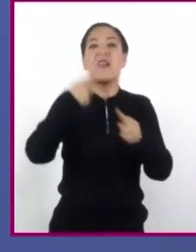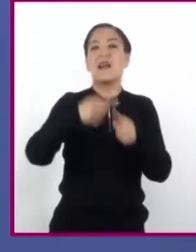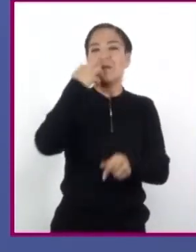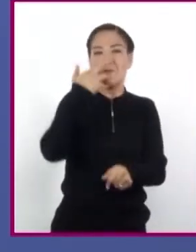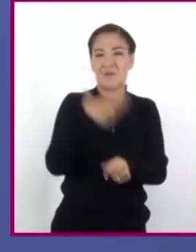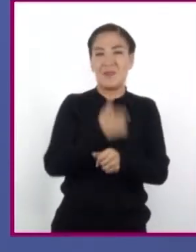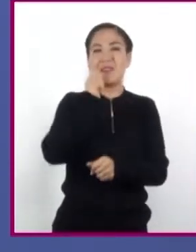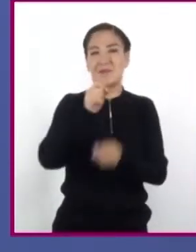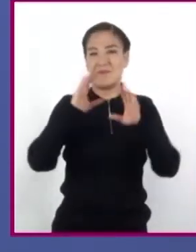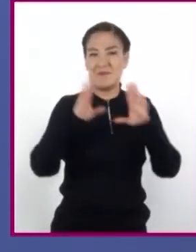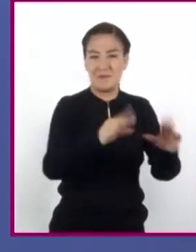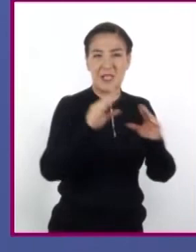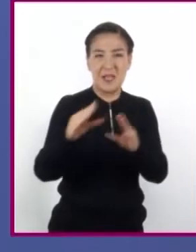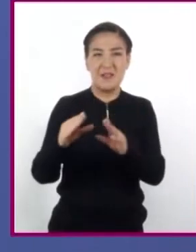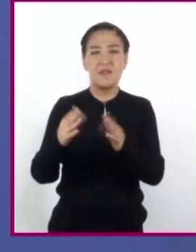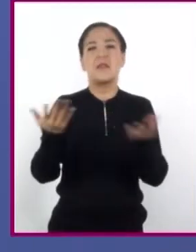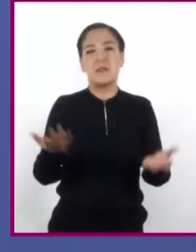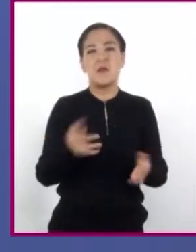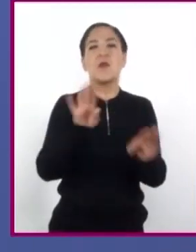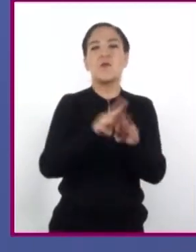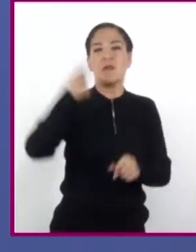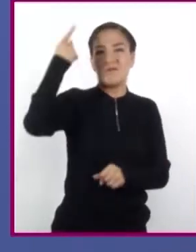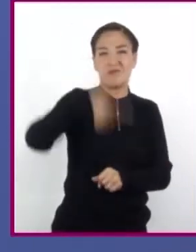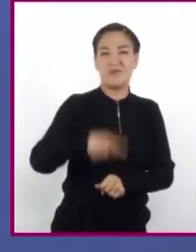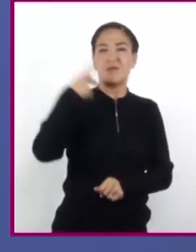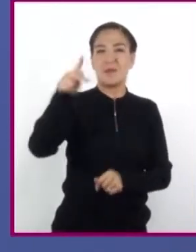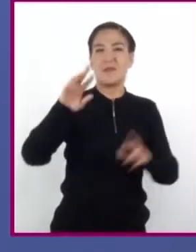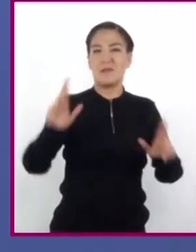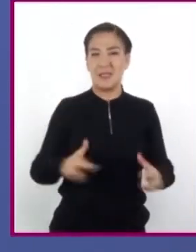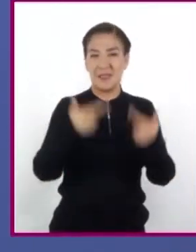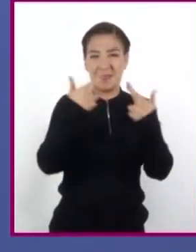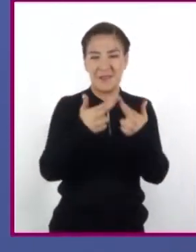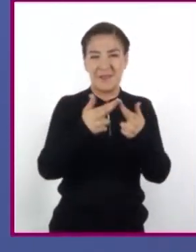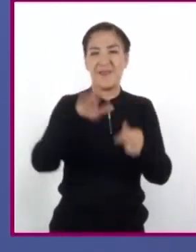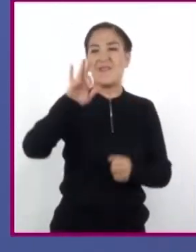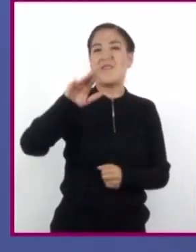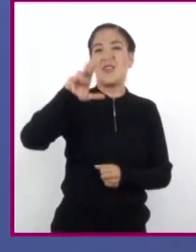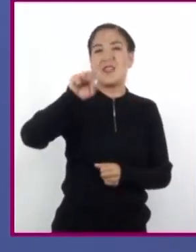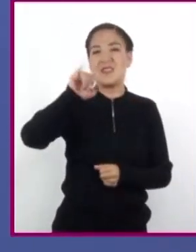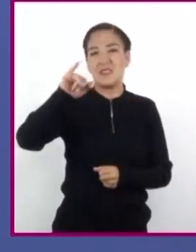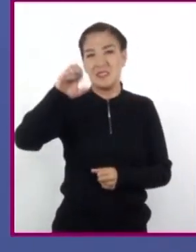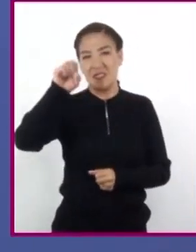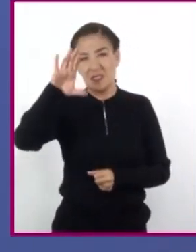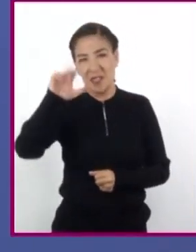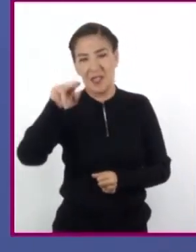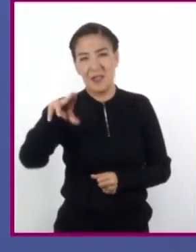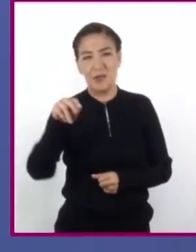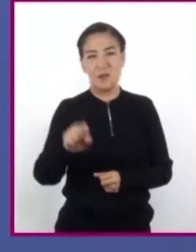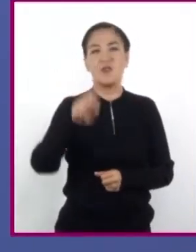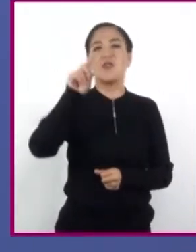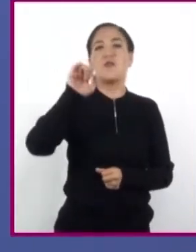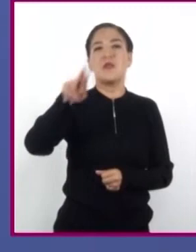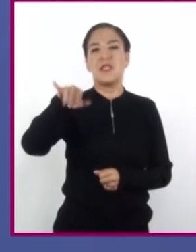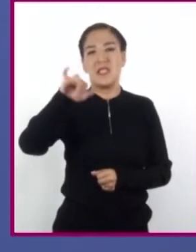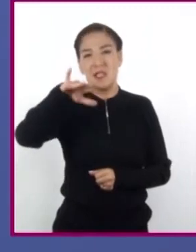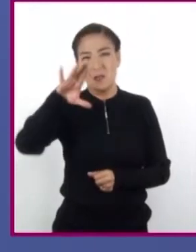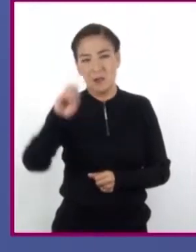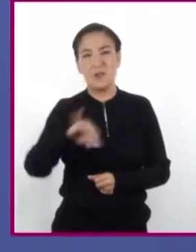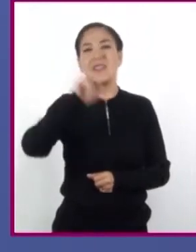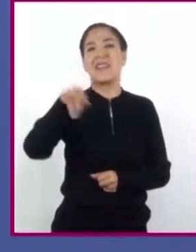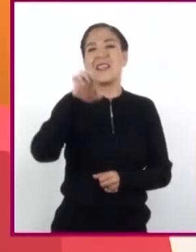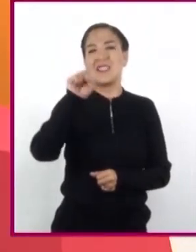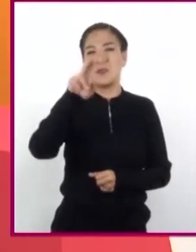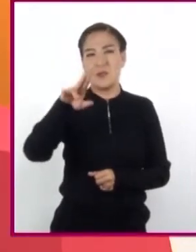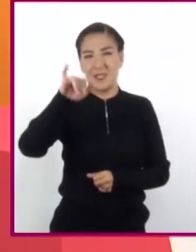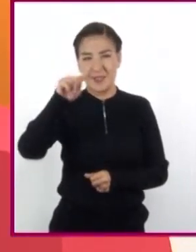ello. Me refiero a las órdenes religiosas, franciscanos, dominicos, agustinos y jesuitas. ¿Lo